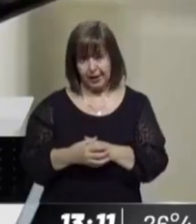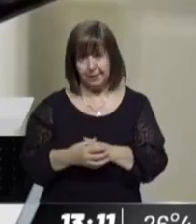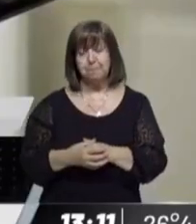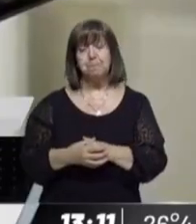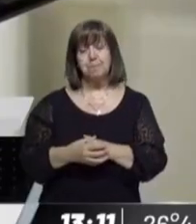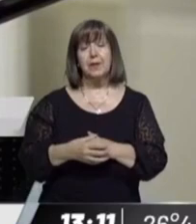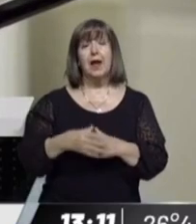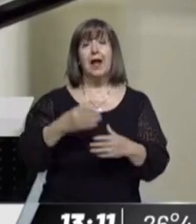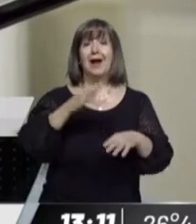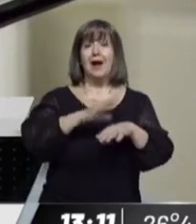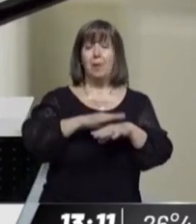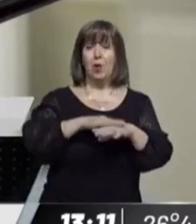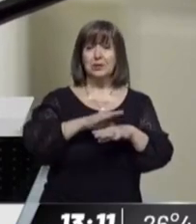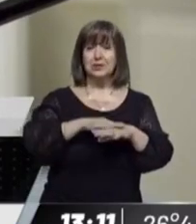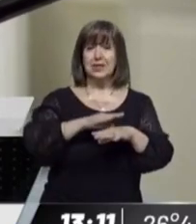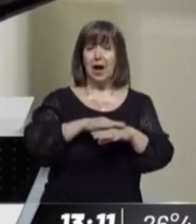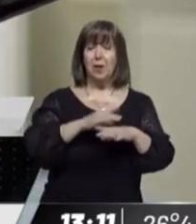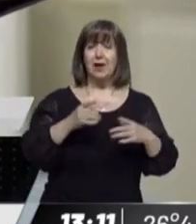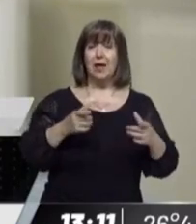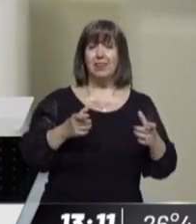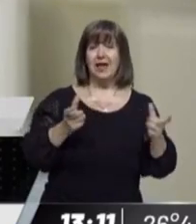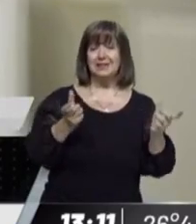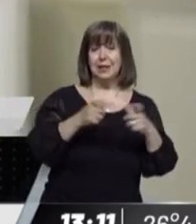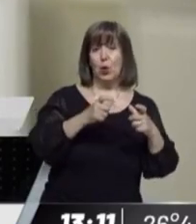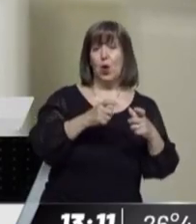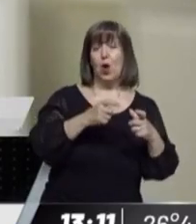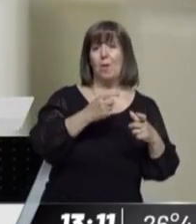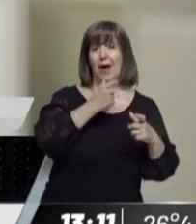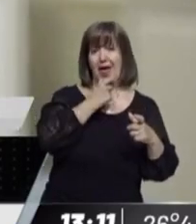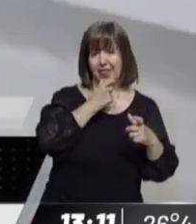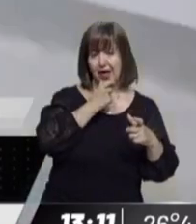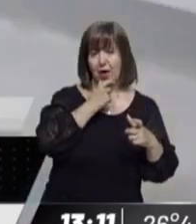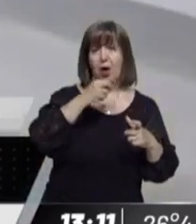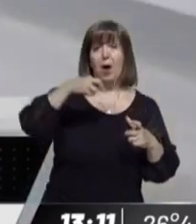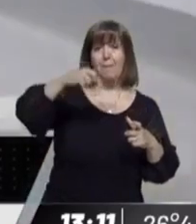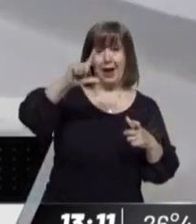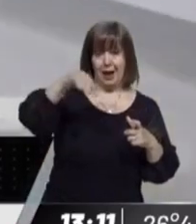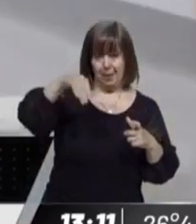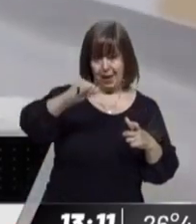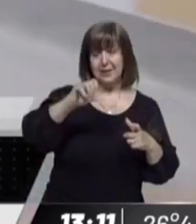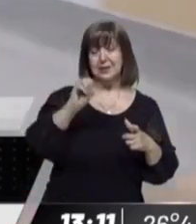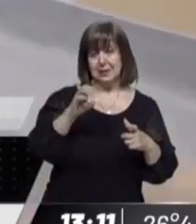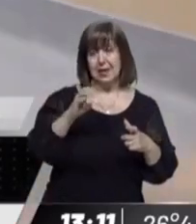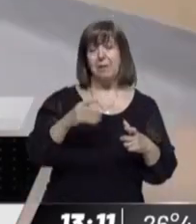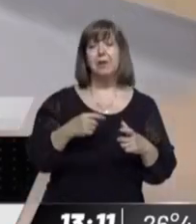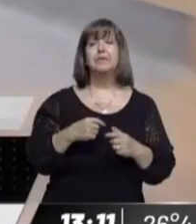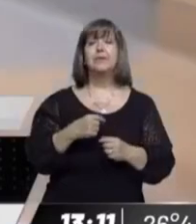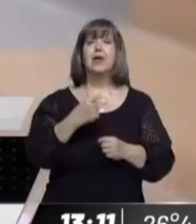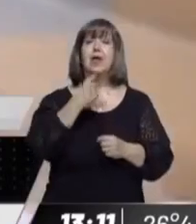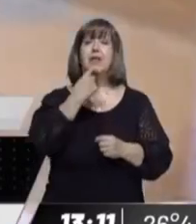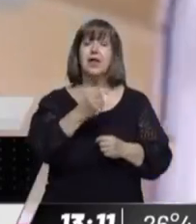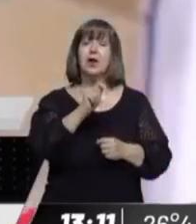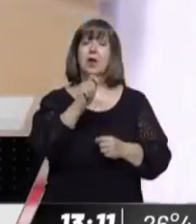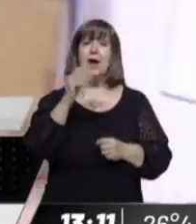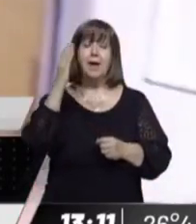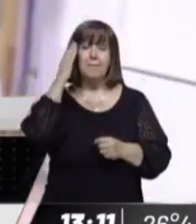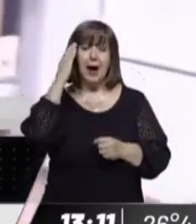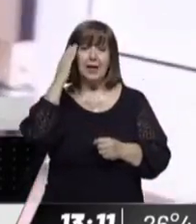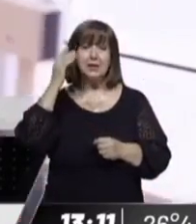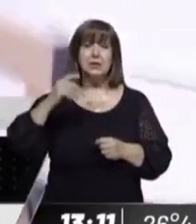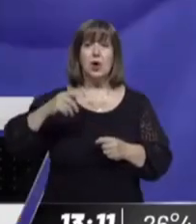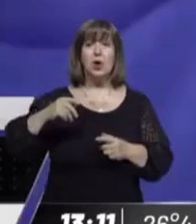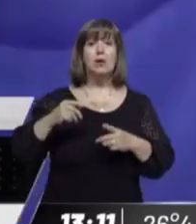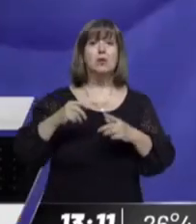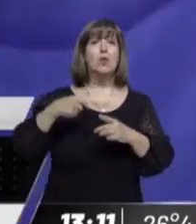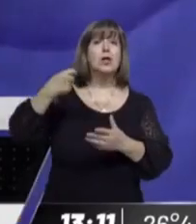círculo médico de Mendoza José lodovico Palma confirmó esta mañana a noticiero 7 que desde este mes de marzo el valor de la consulta médica